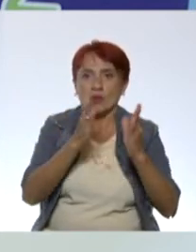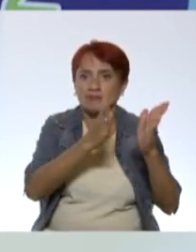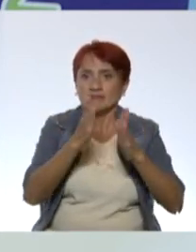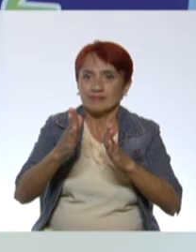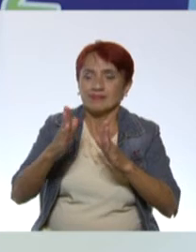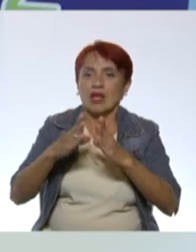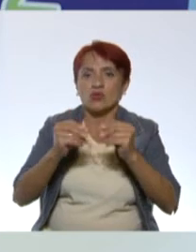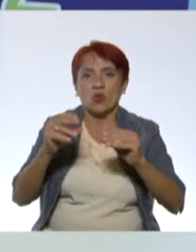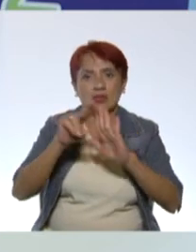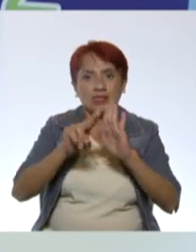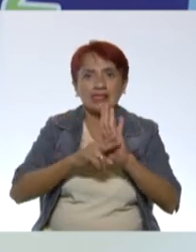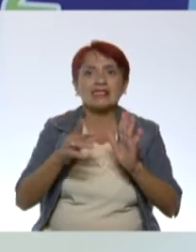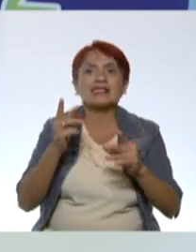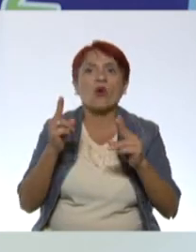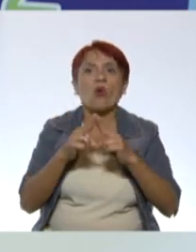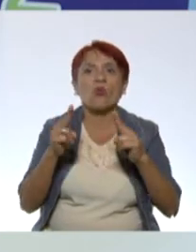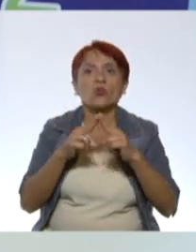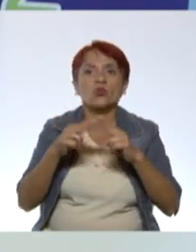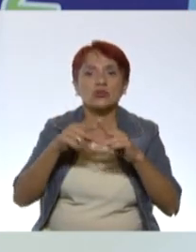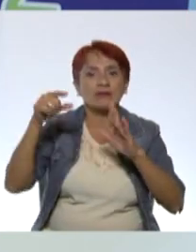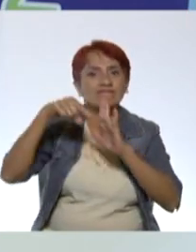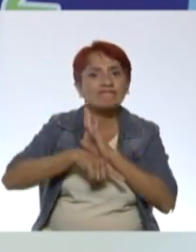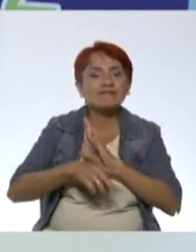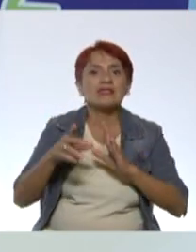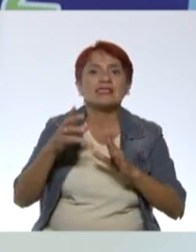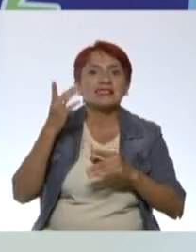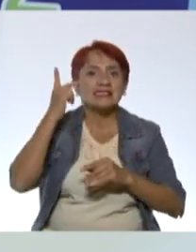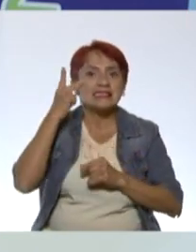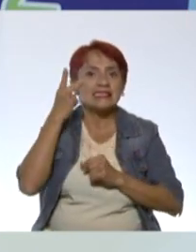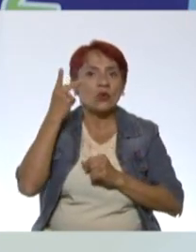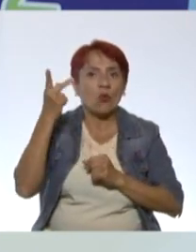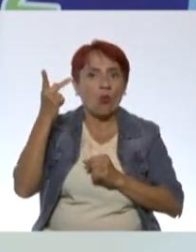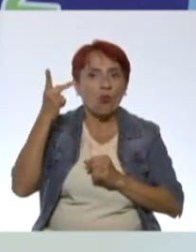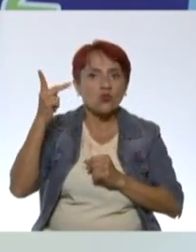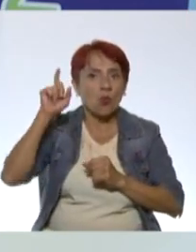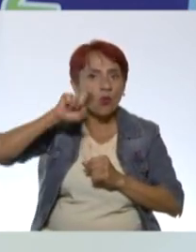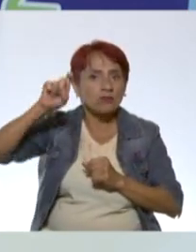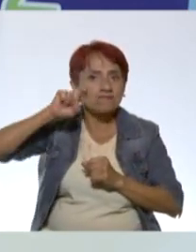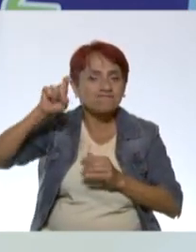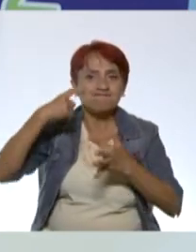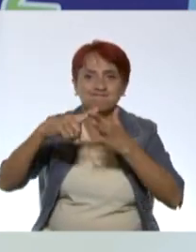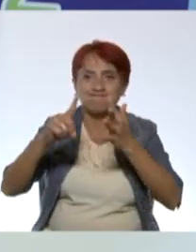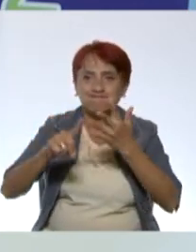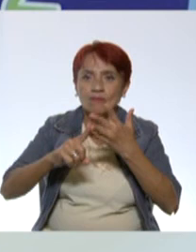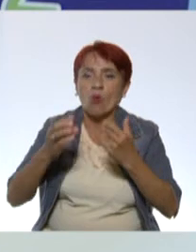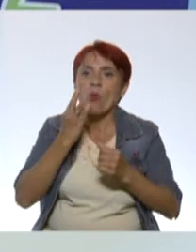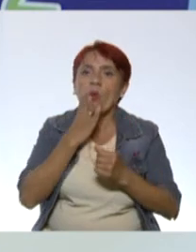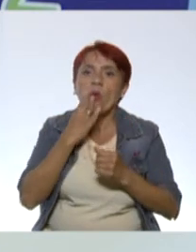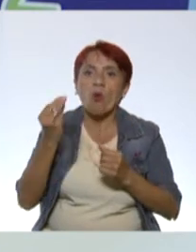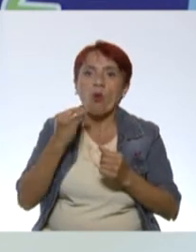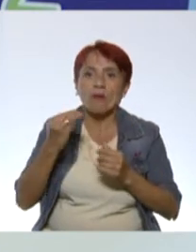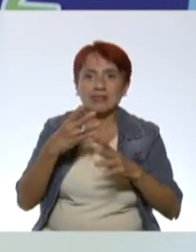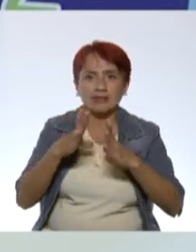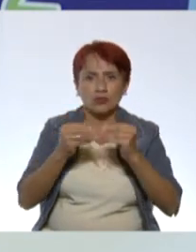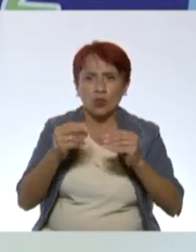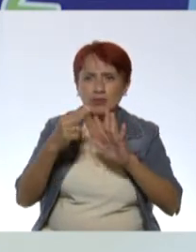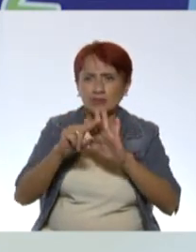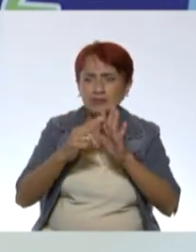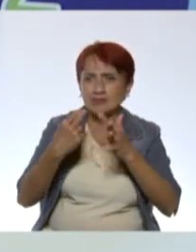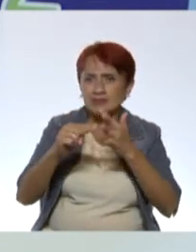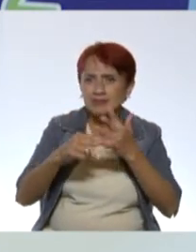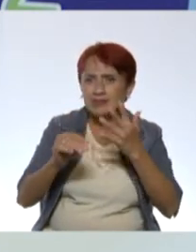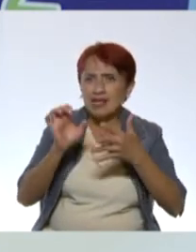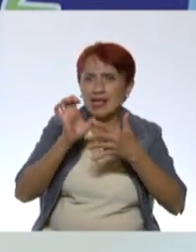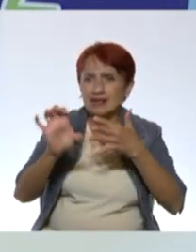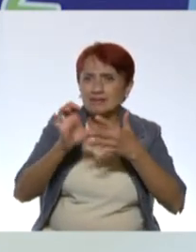del área sexual podría ser un psicólogo que pueda ayudarlo primero a usted y luego a su joven a atravesar toda